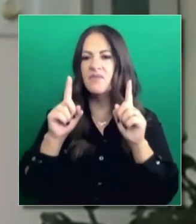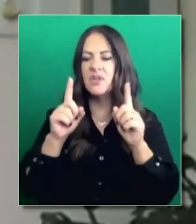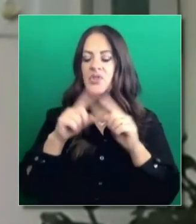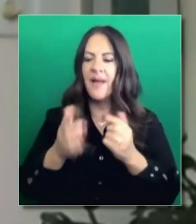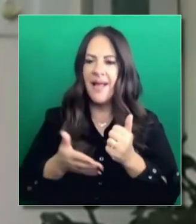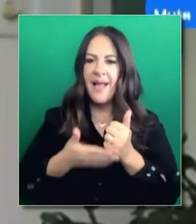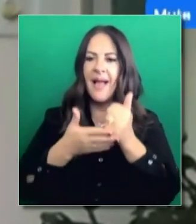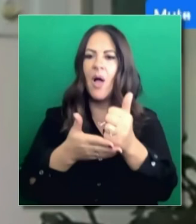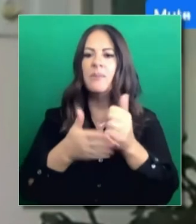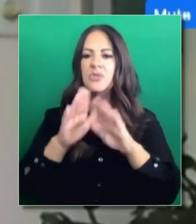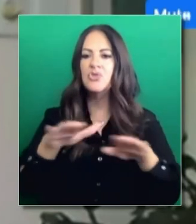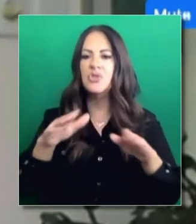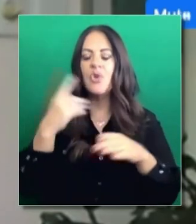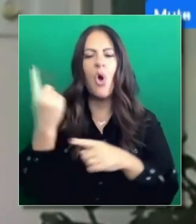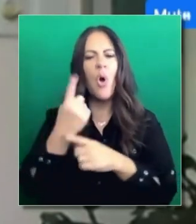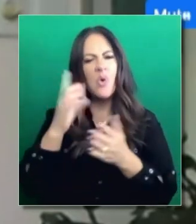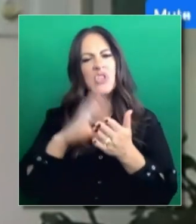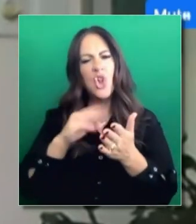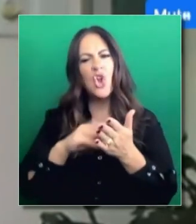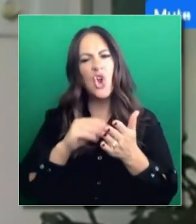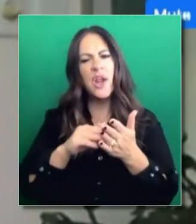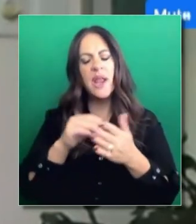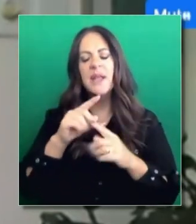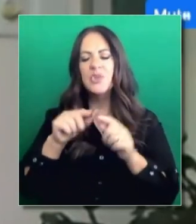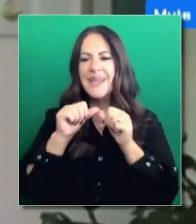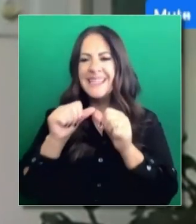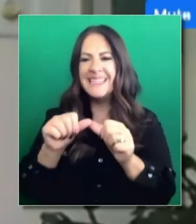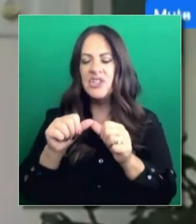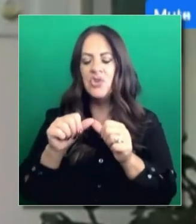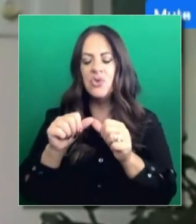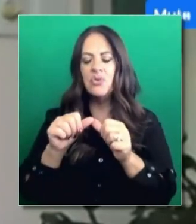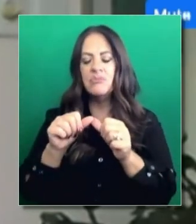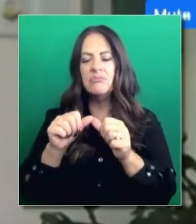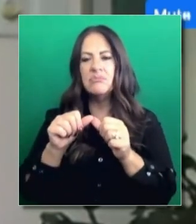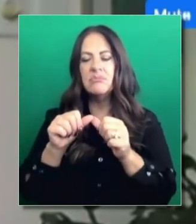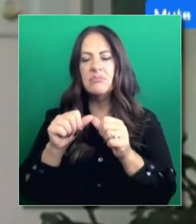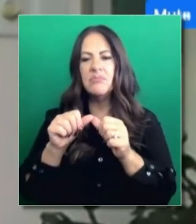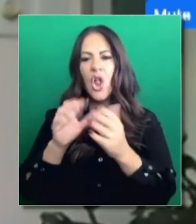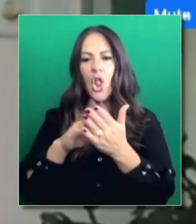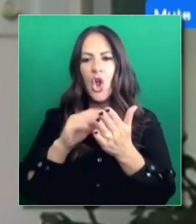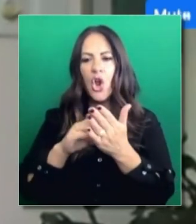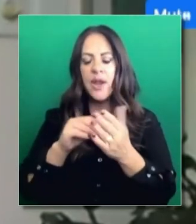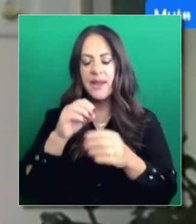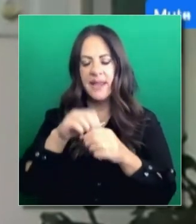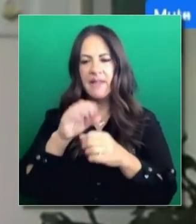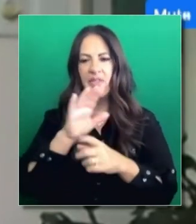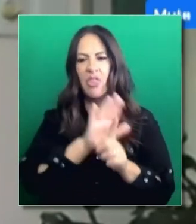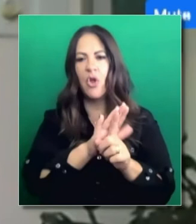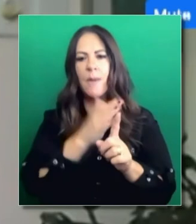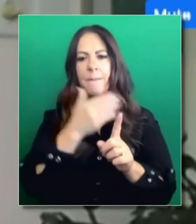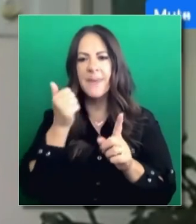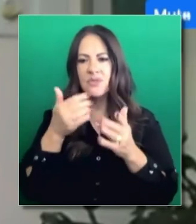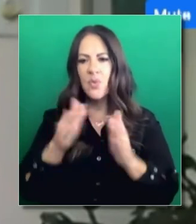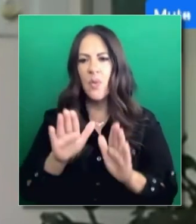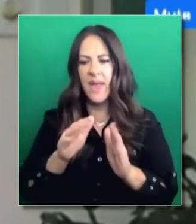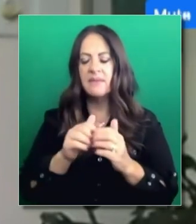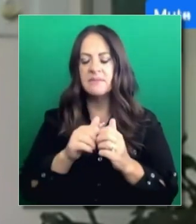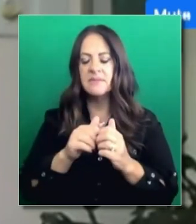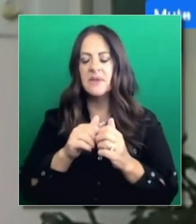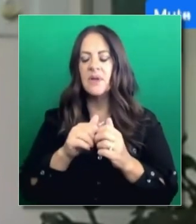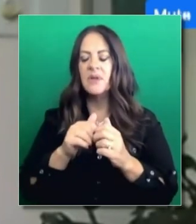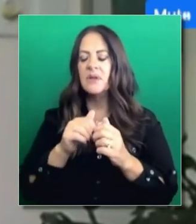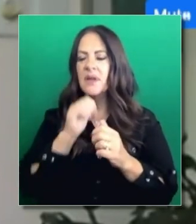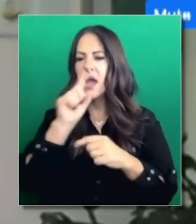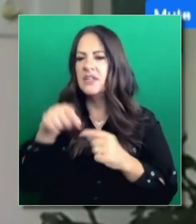que los estudiantes pueden seguir trabajando y aprendiendo, para que sigan precisamente aprendiendo en